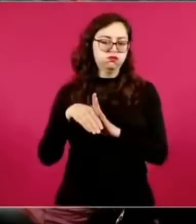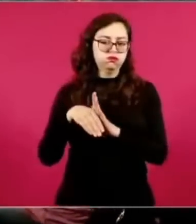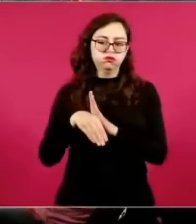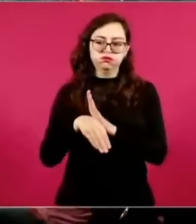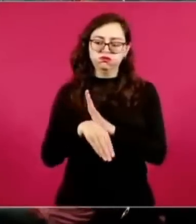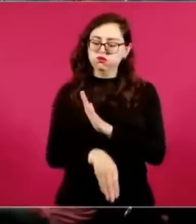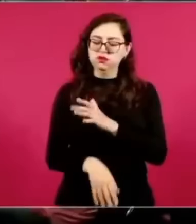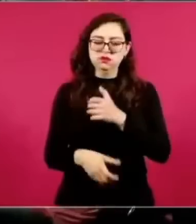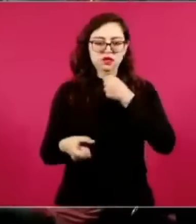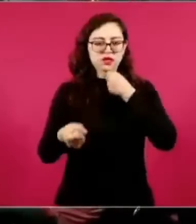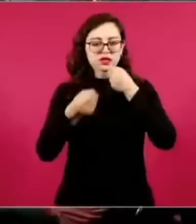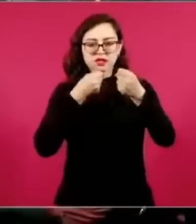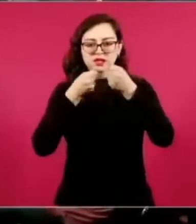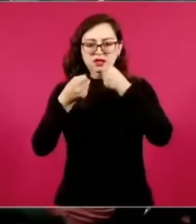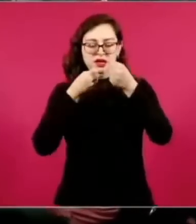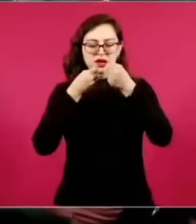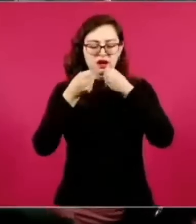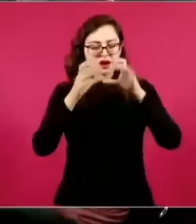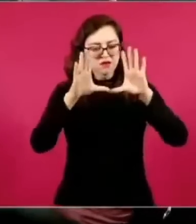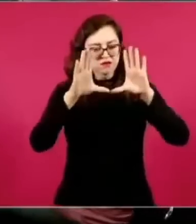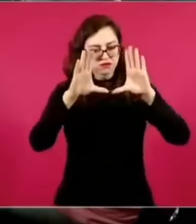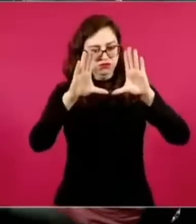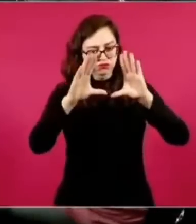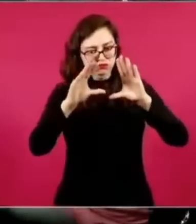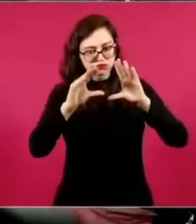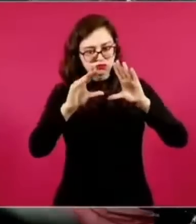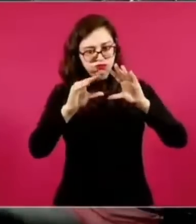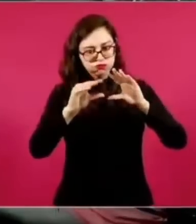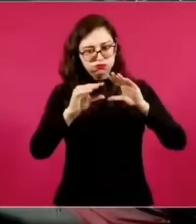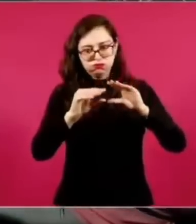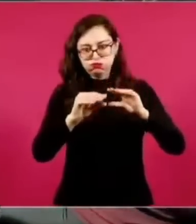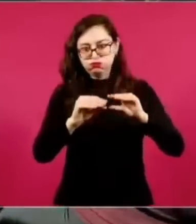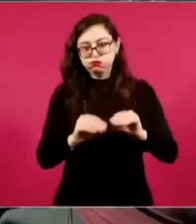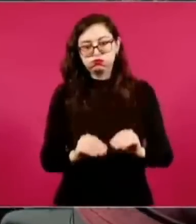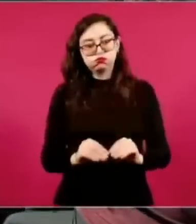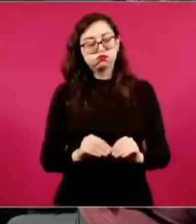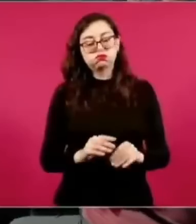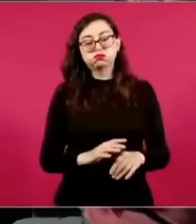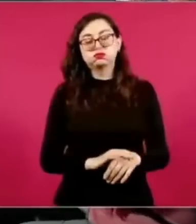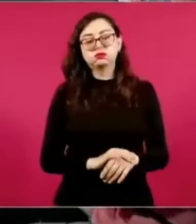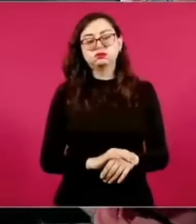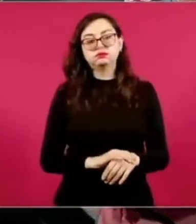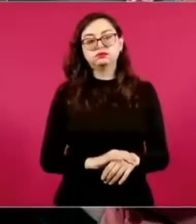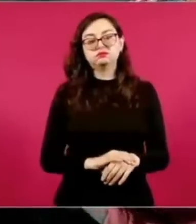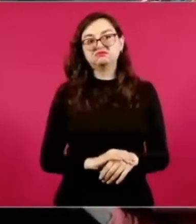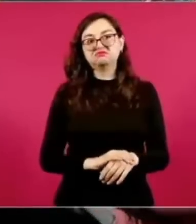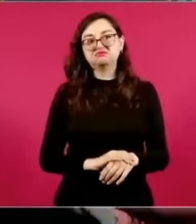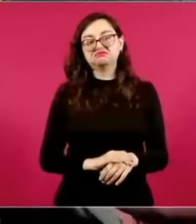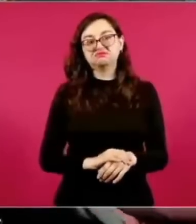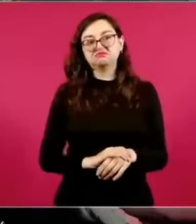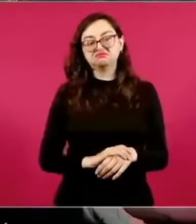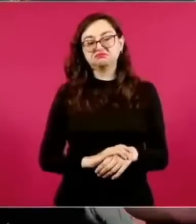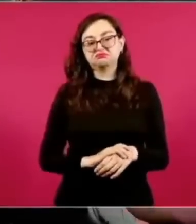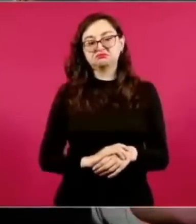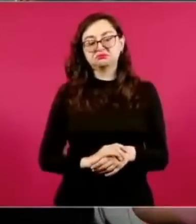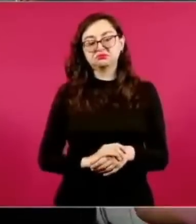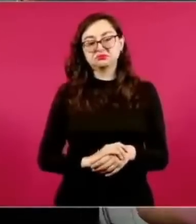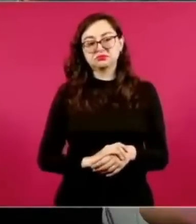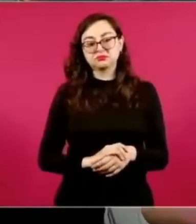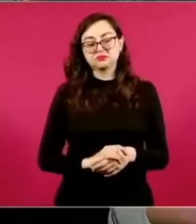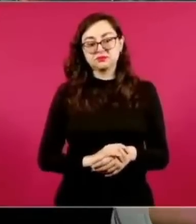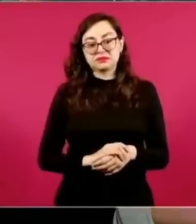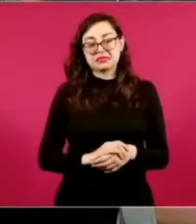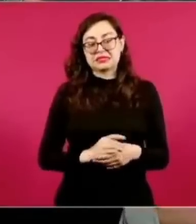se fue apagando. También era muy difícil ya mantener